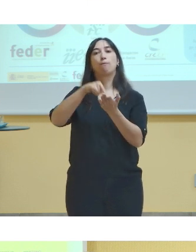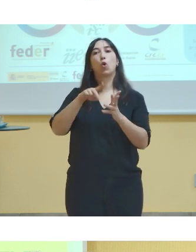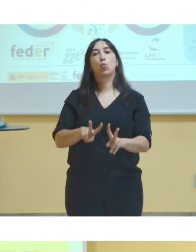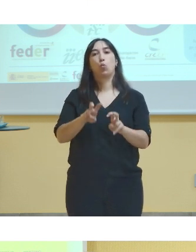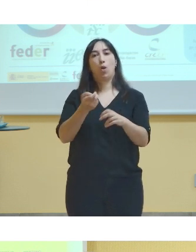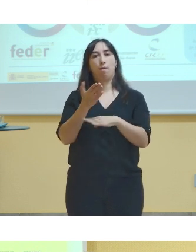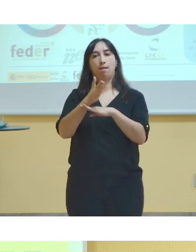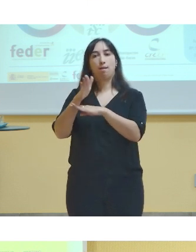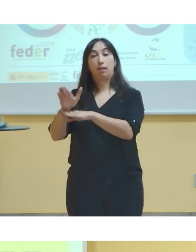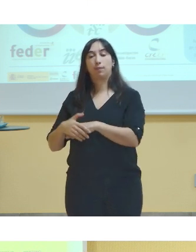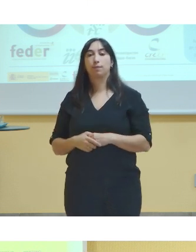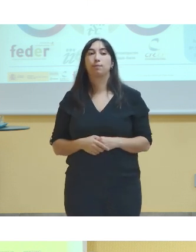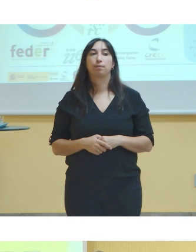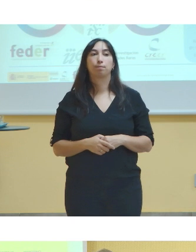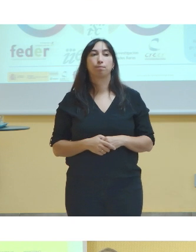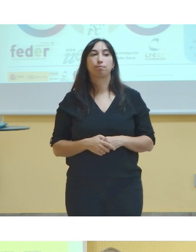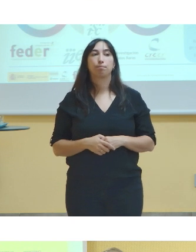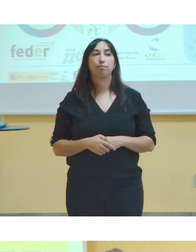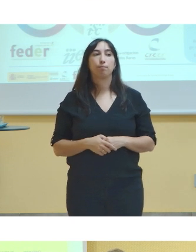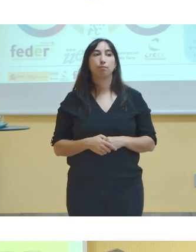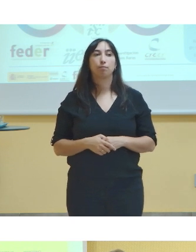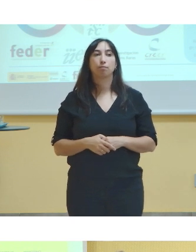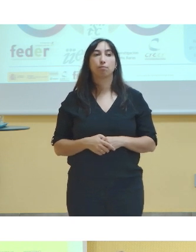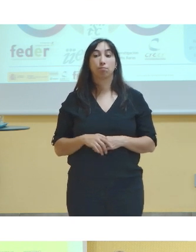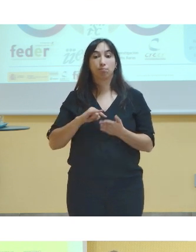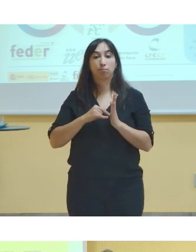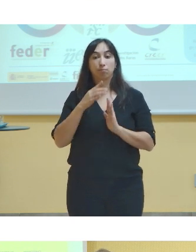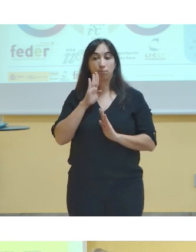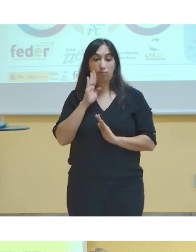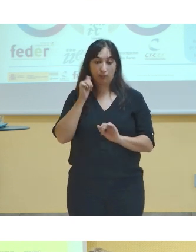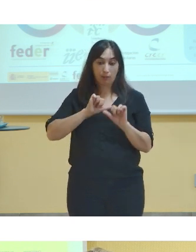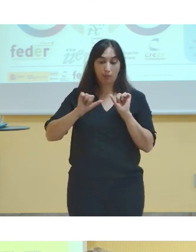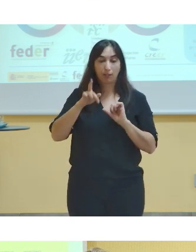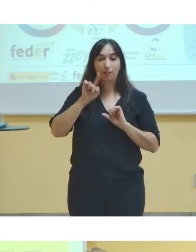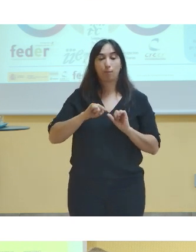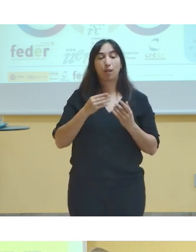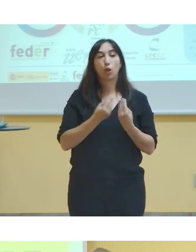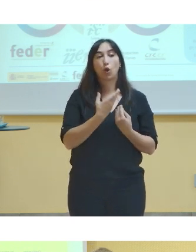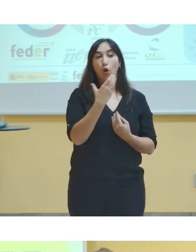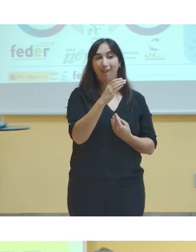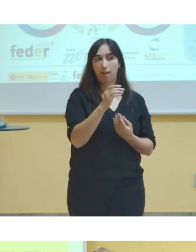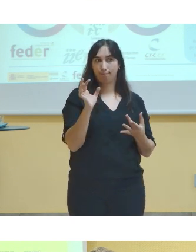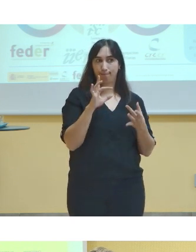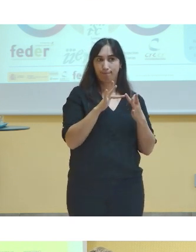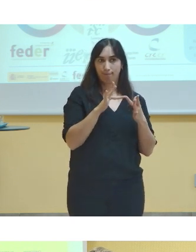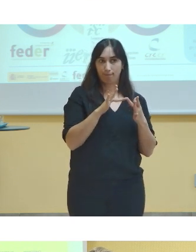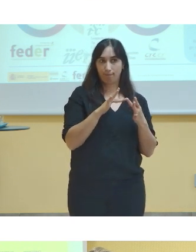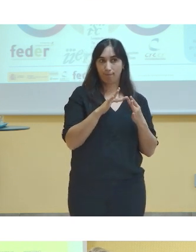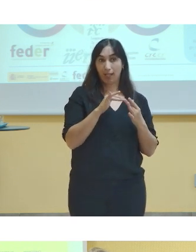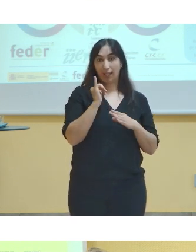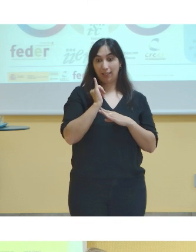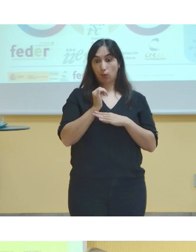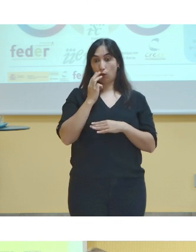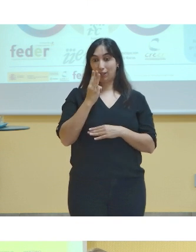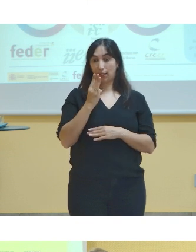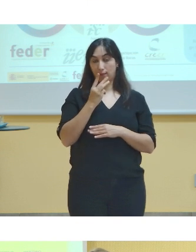reivindicaciones. A partir de esa iniciativa contactamos también con el CREER y desde estas 3 instituciones,